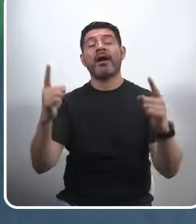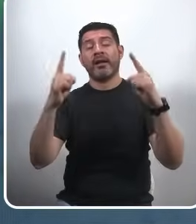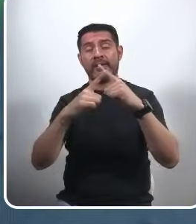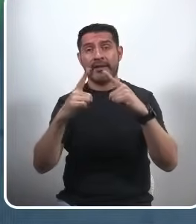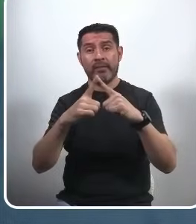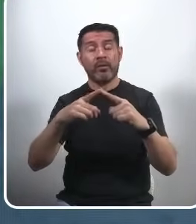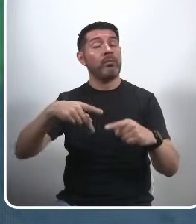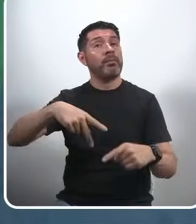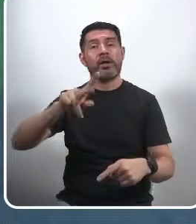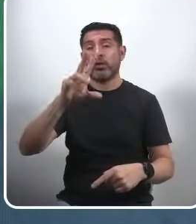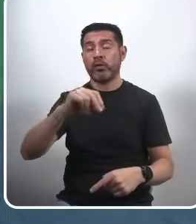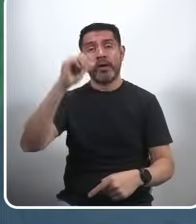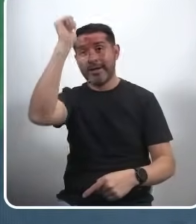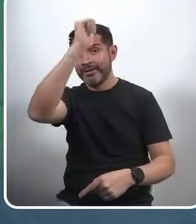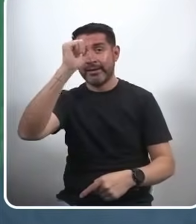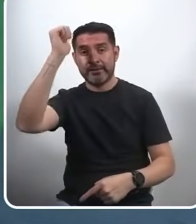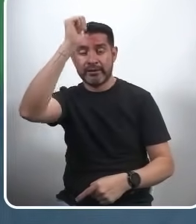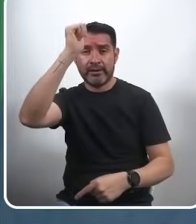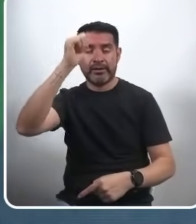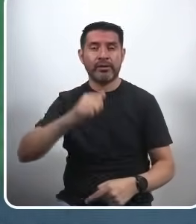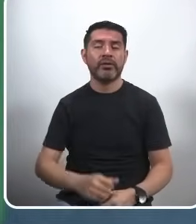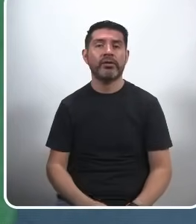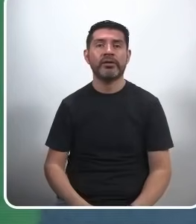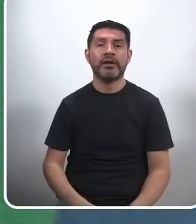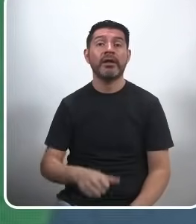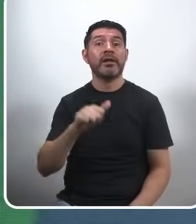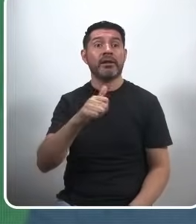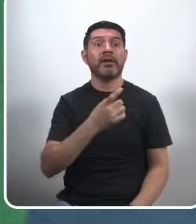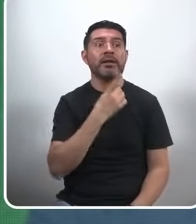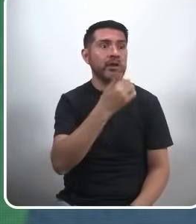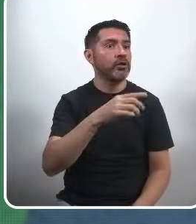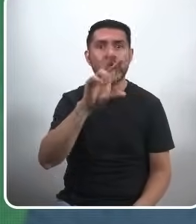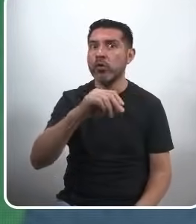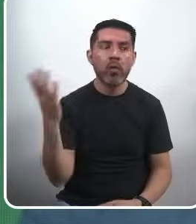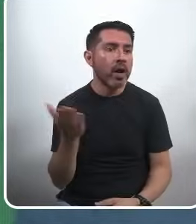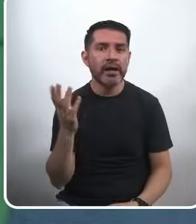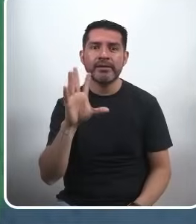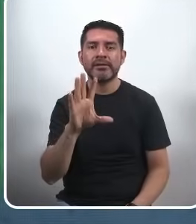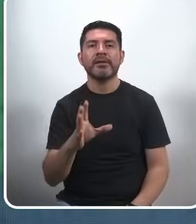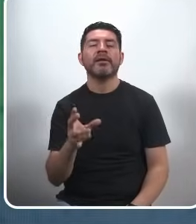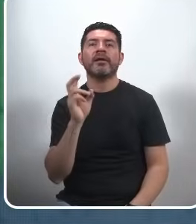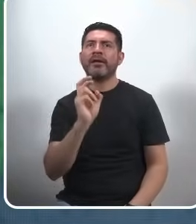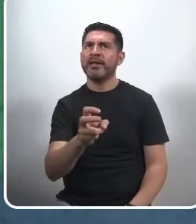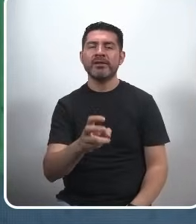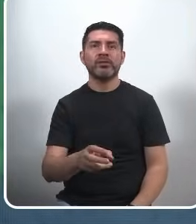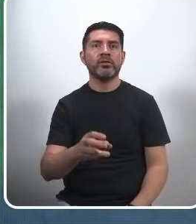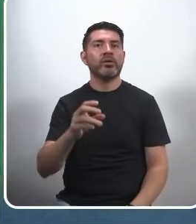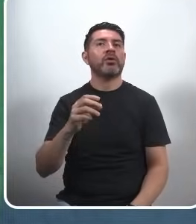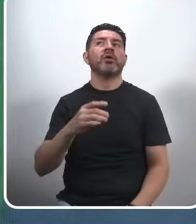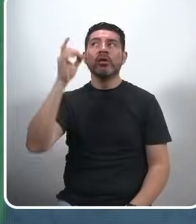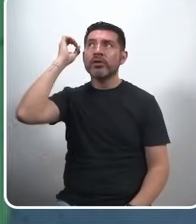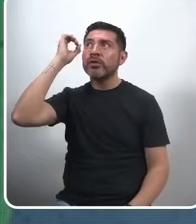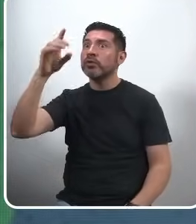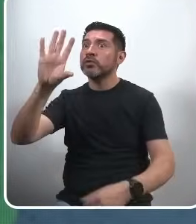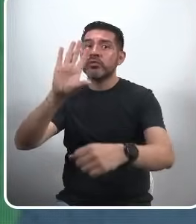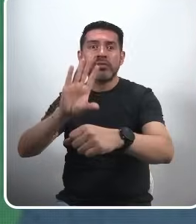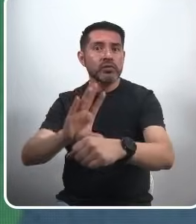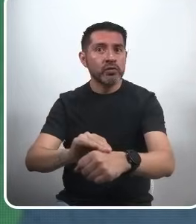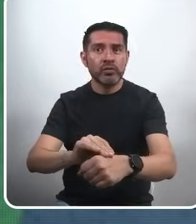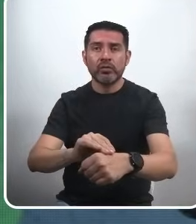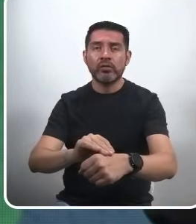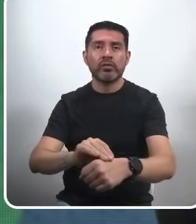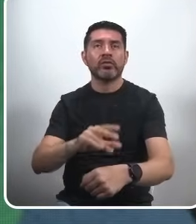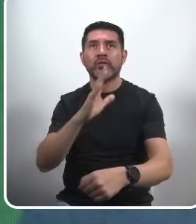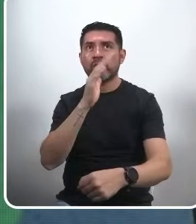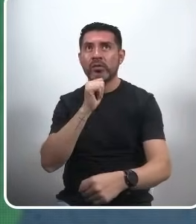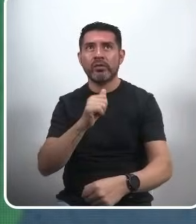actuando como sacerdote, ¿sí? Y los sacerdotes le dijeron, párale, no hagas eso, Dios no te permite porque no eres sacerdote.